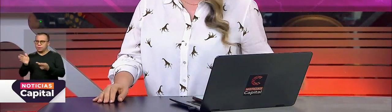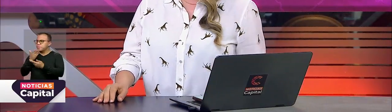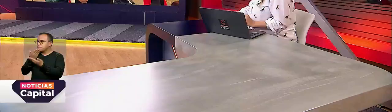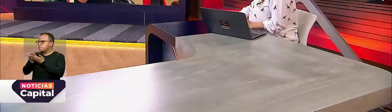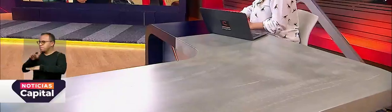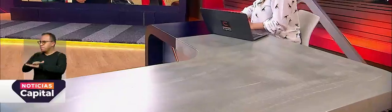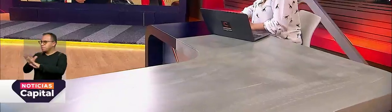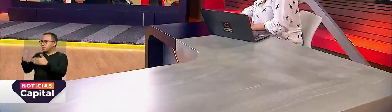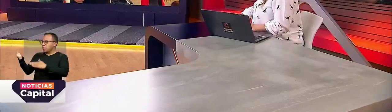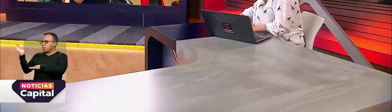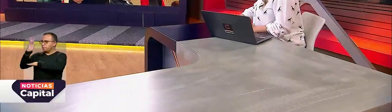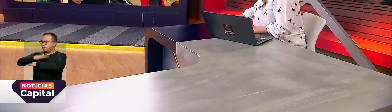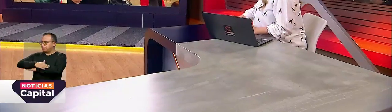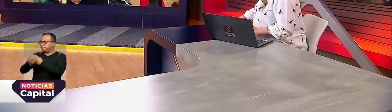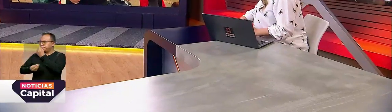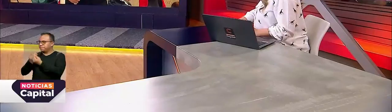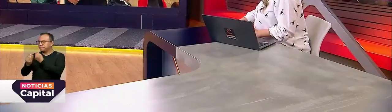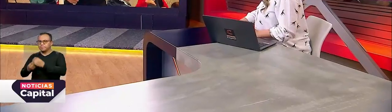Cristian, ¿y cómo avanza la jornada?